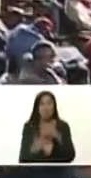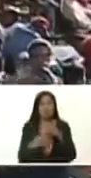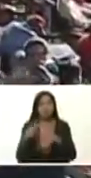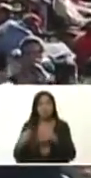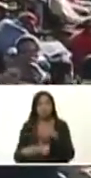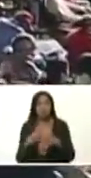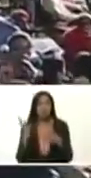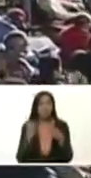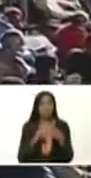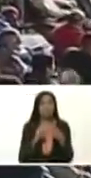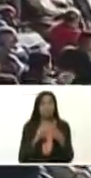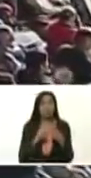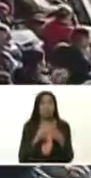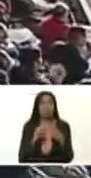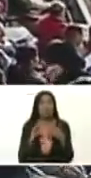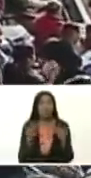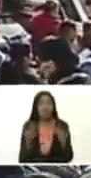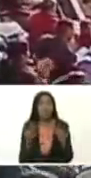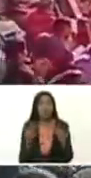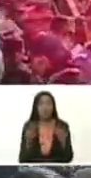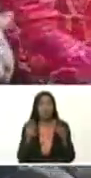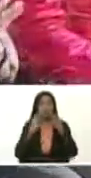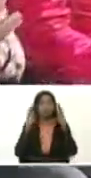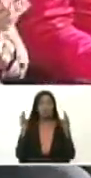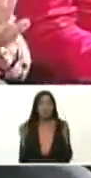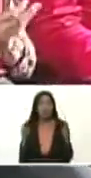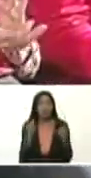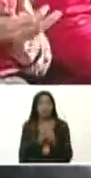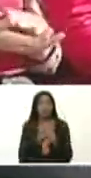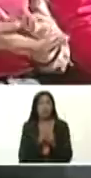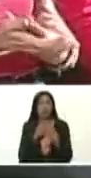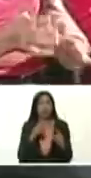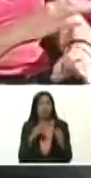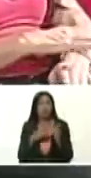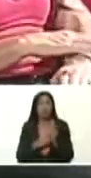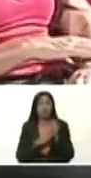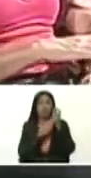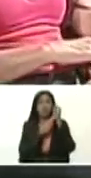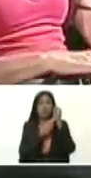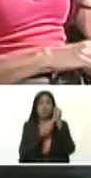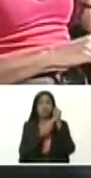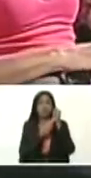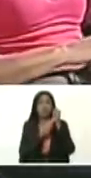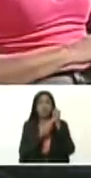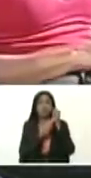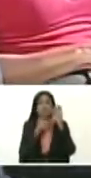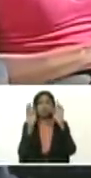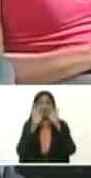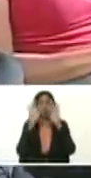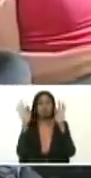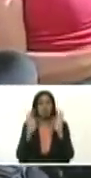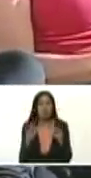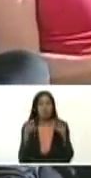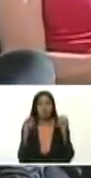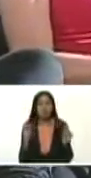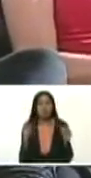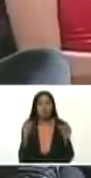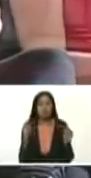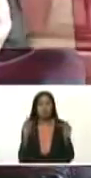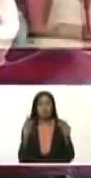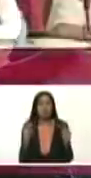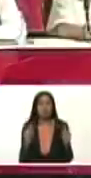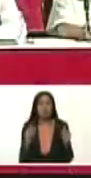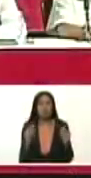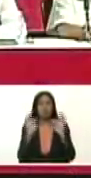primero. ¿Cuál es el modelo de gestión para dirigir de manera eficiente,